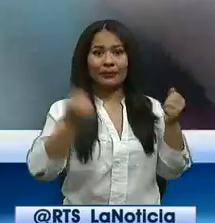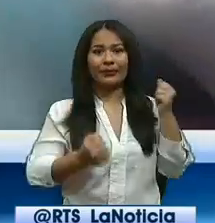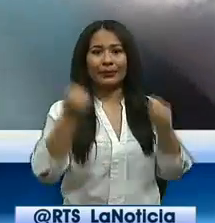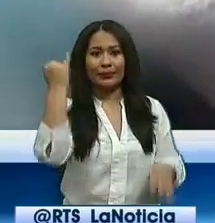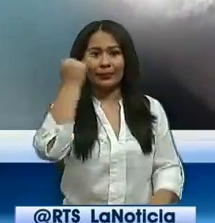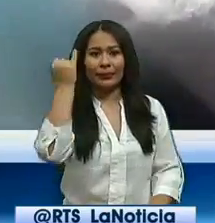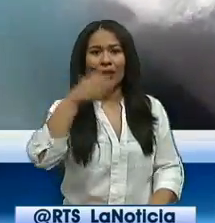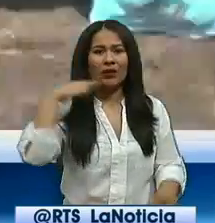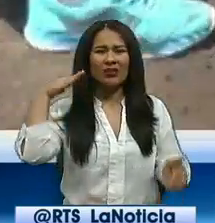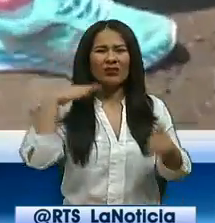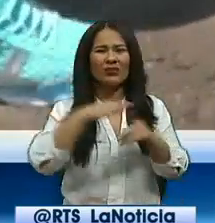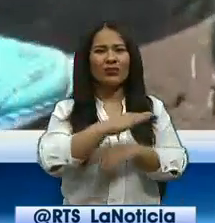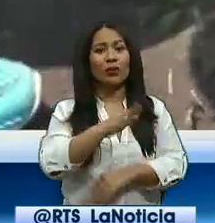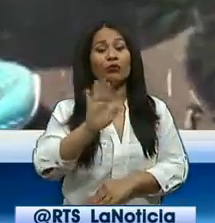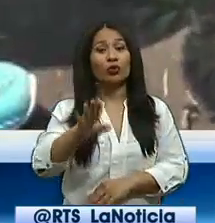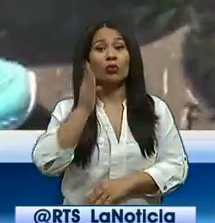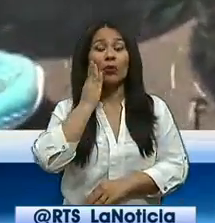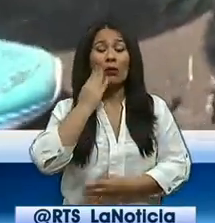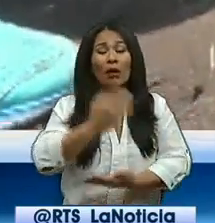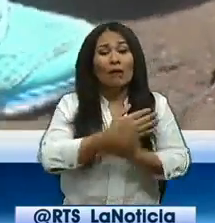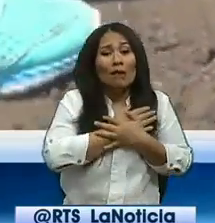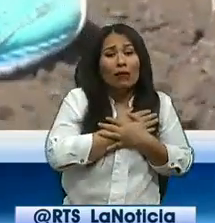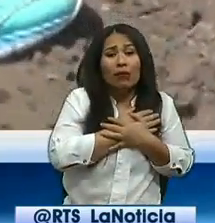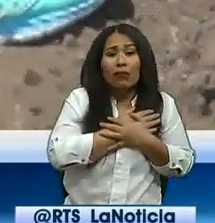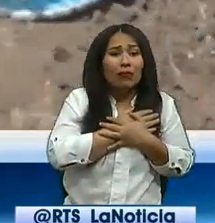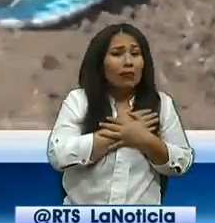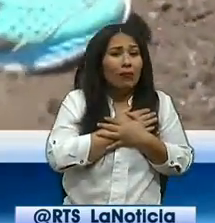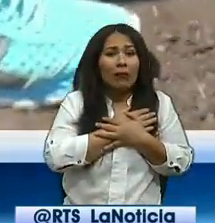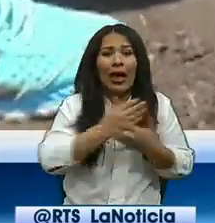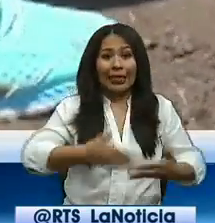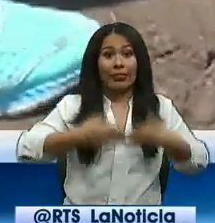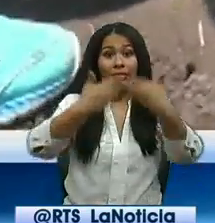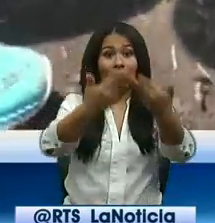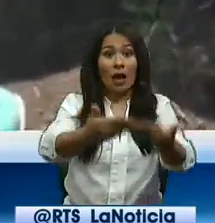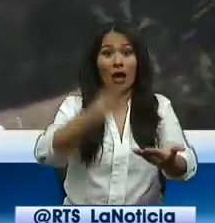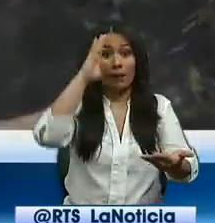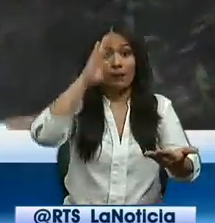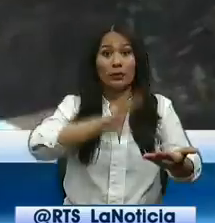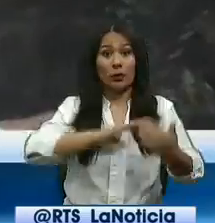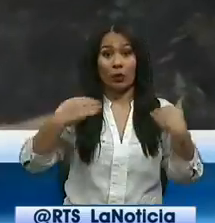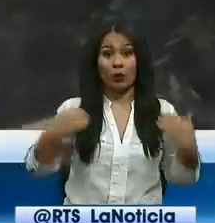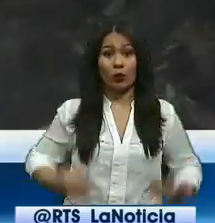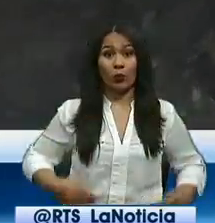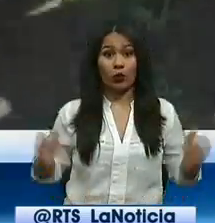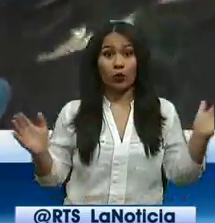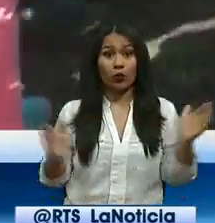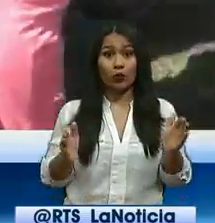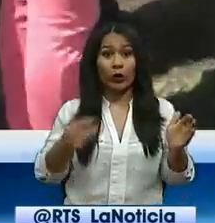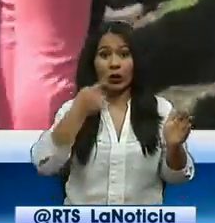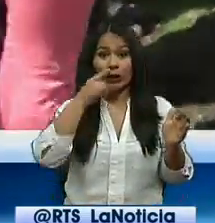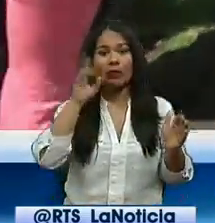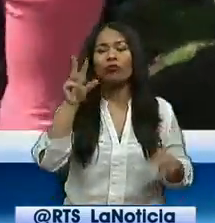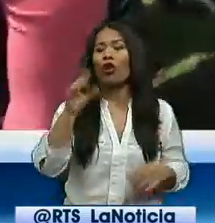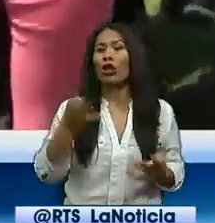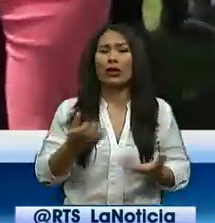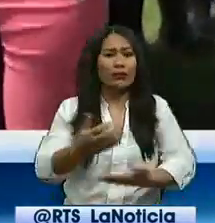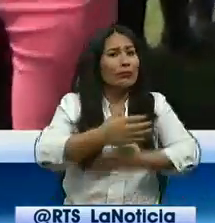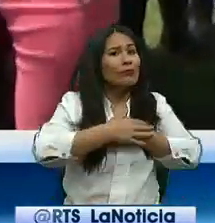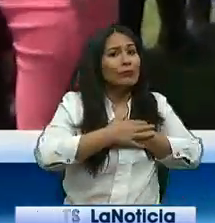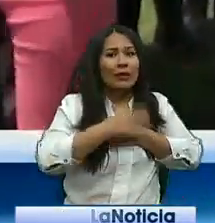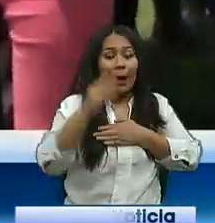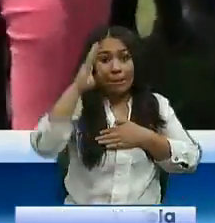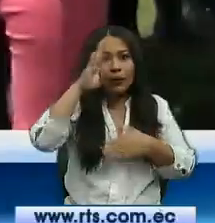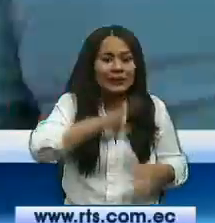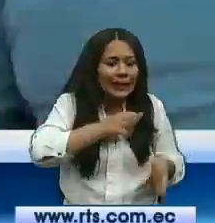más dolorosa. Su madre no quería entregar a la policía el pequeño cuerpo. No había nadie quien la haga entender la